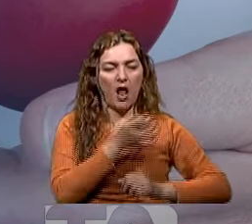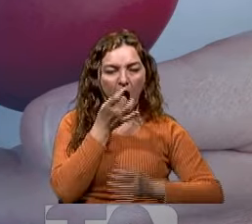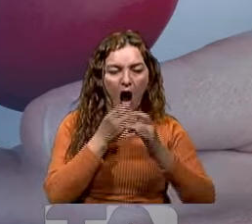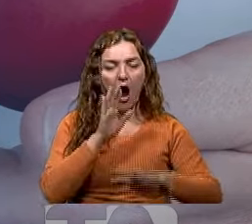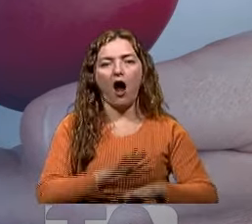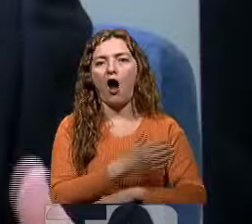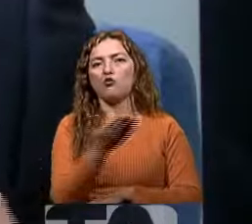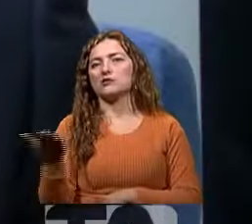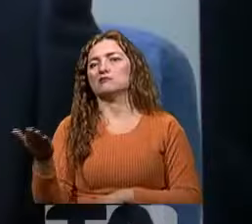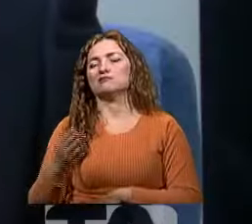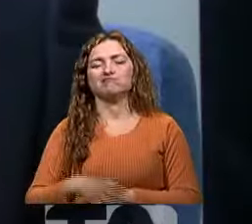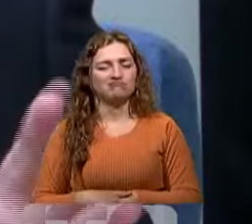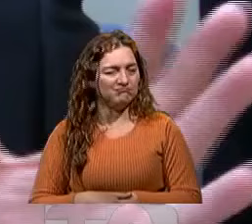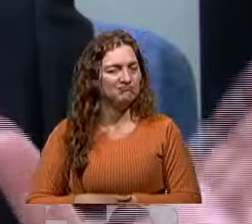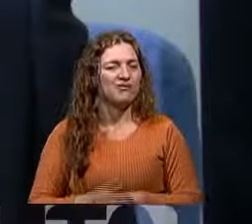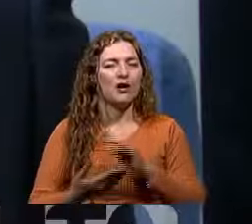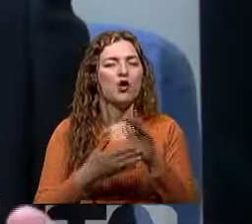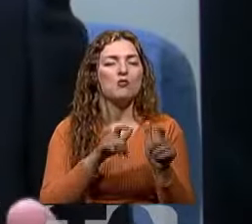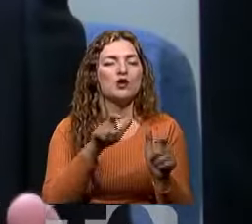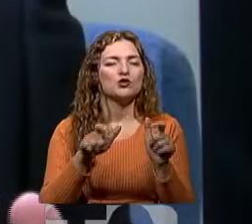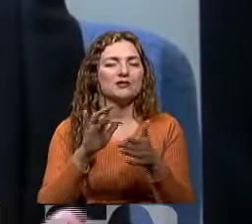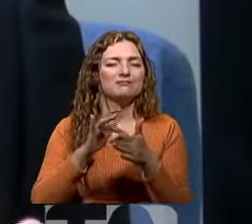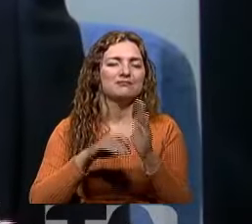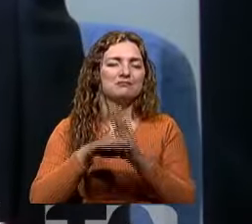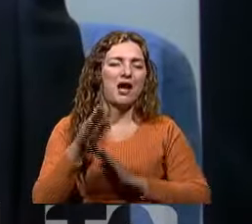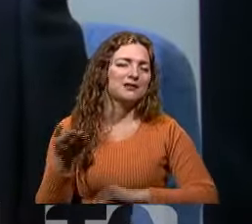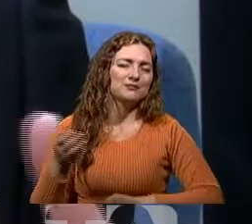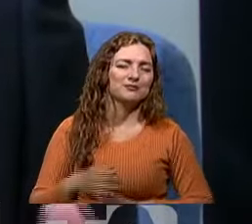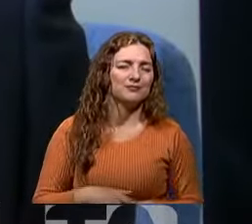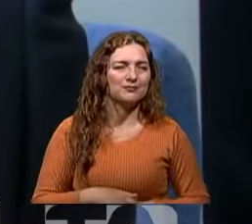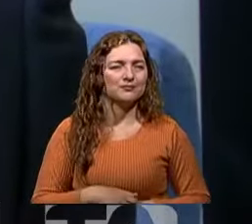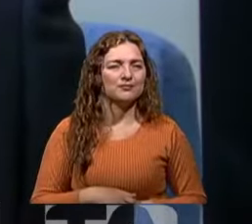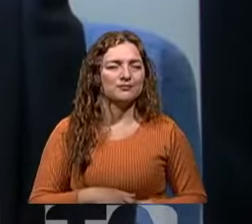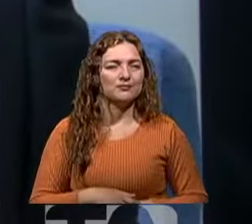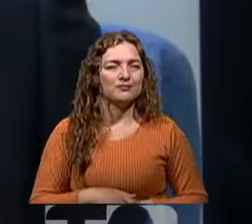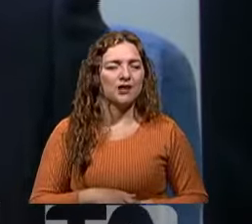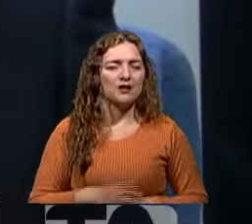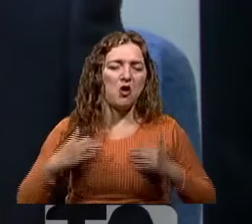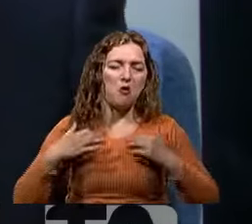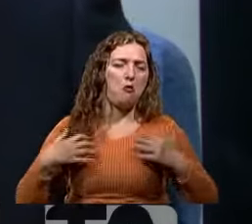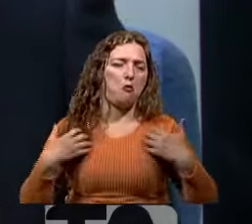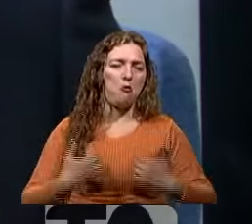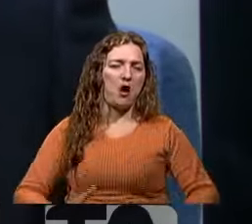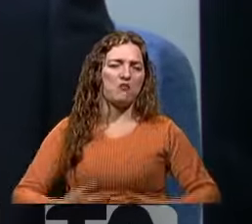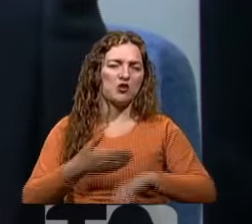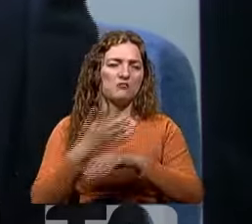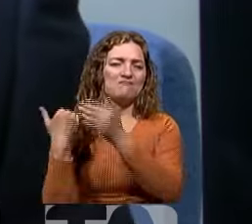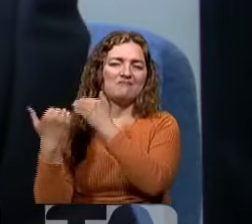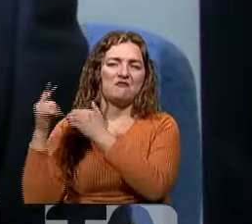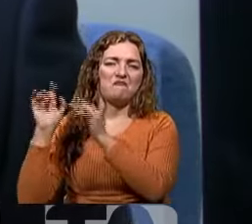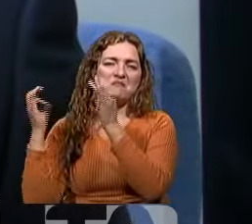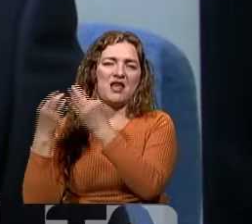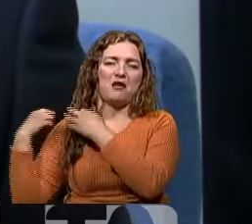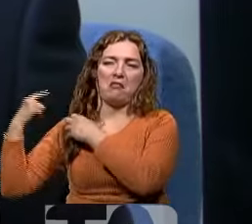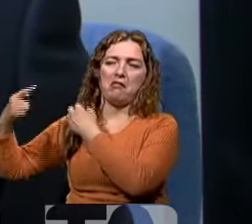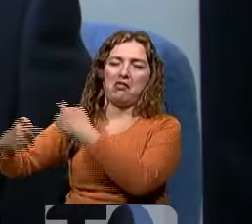de su formación. Hay personas que están predispuestas a formar esos cálculos renales o piedras renales, pueden tener historia familiar. Es muy común que